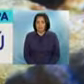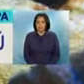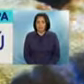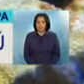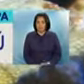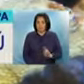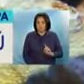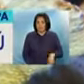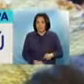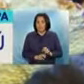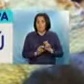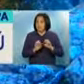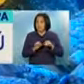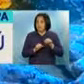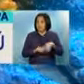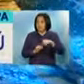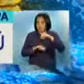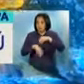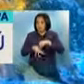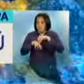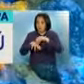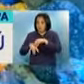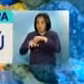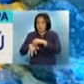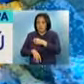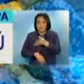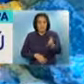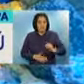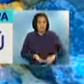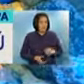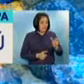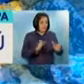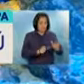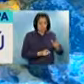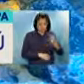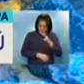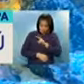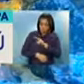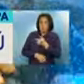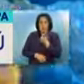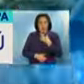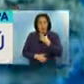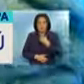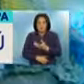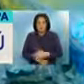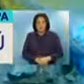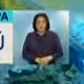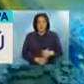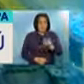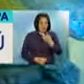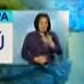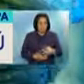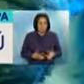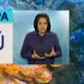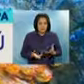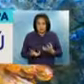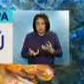El caballito de mar y los pulpos son la sensación de todos los visitantes. Se están peleando por la presa.